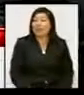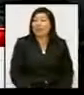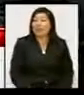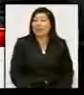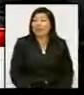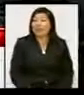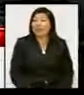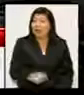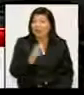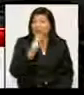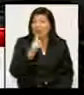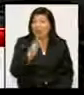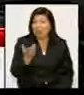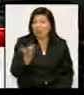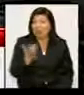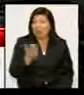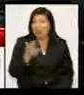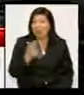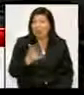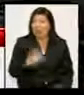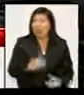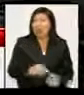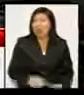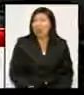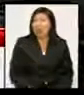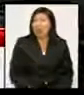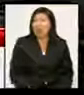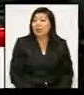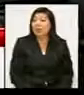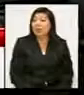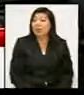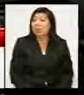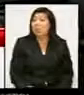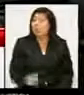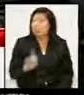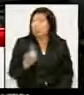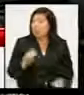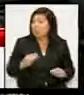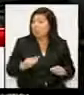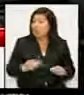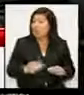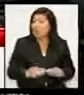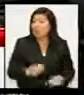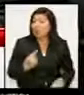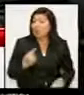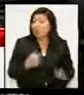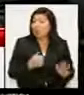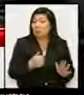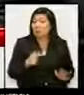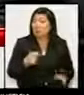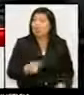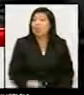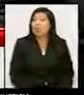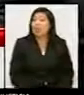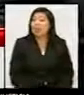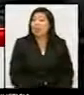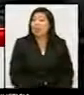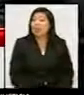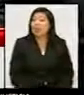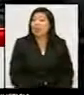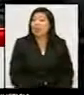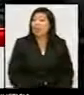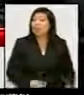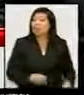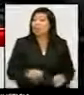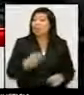región del Cusco, que toman el tren local. ¿Ellos acaso no ingresan a Machu Picchu? Si son 1.600.000 exactamente los que se